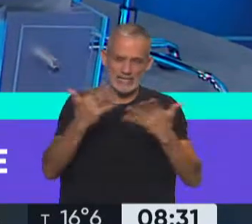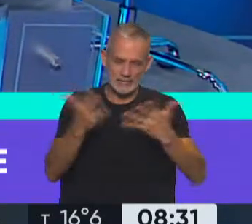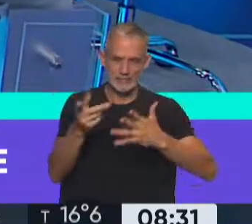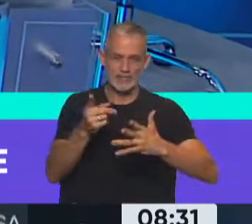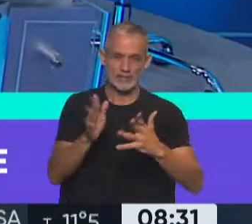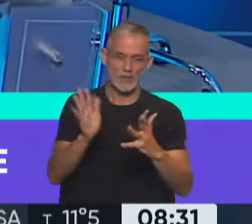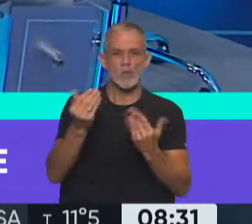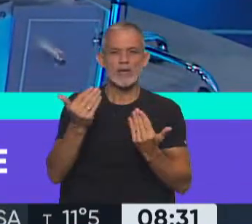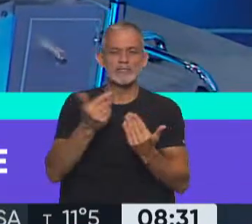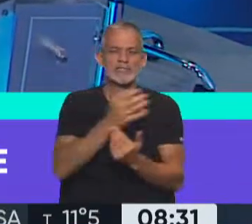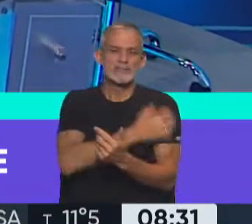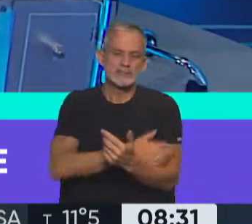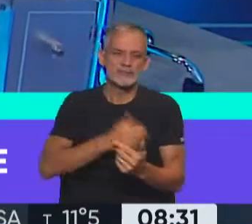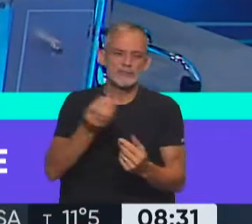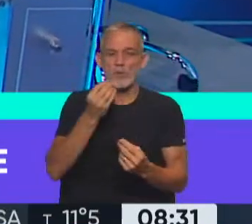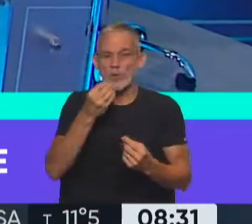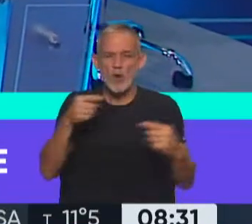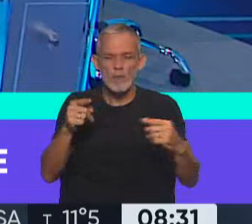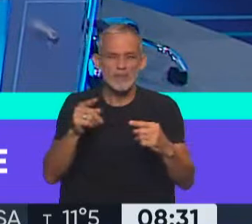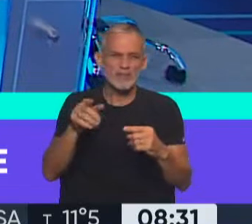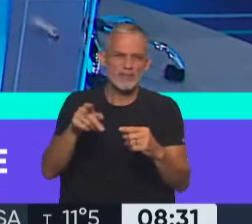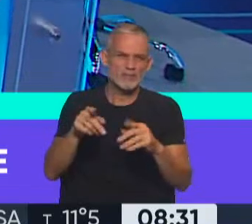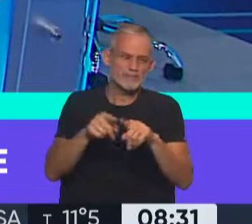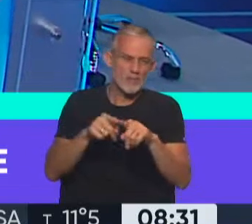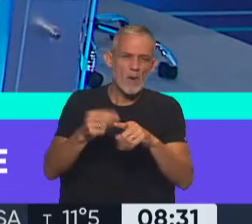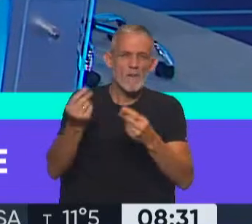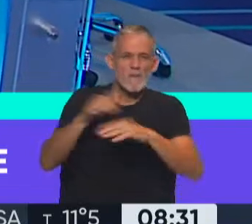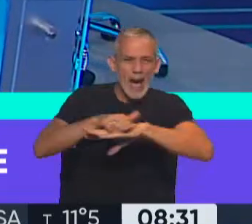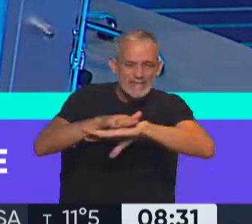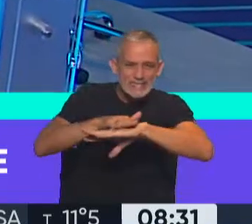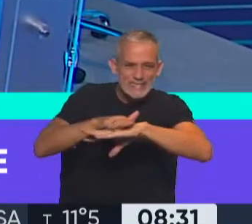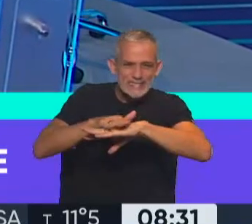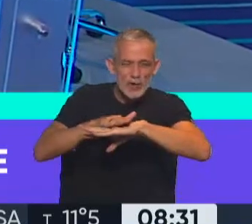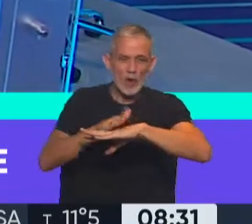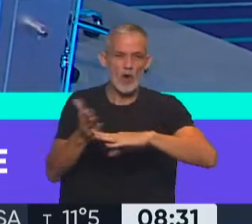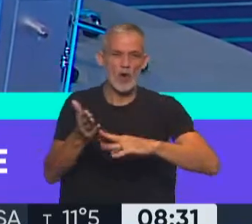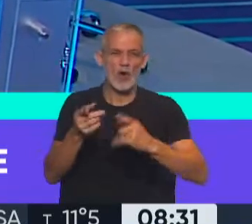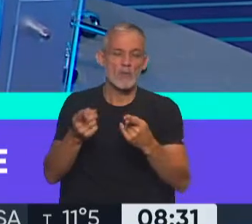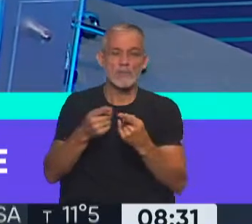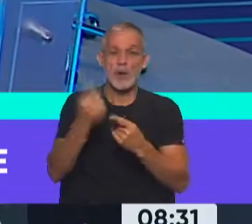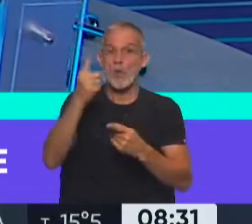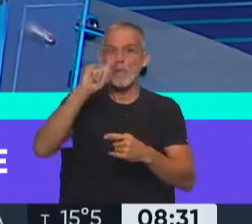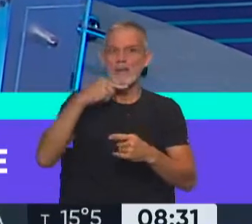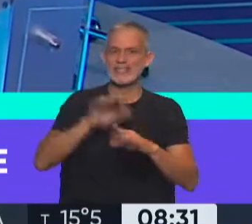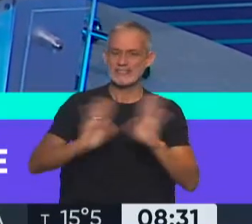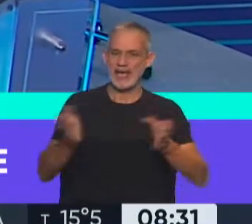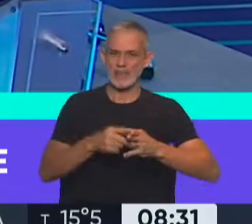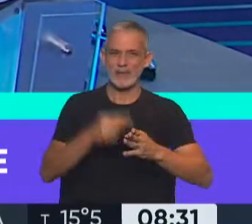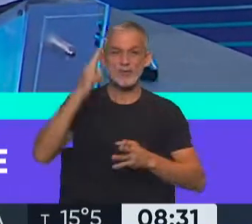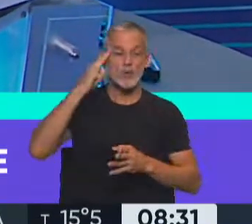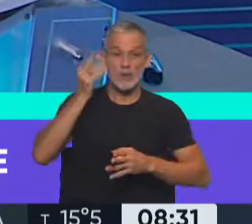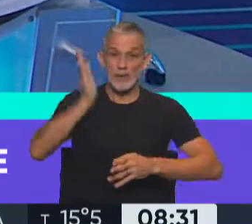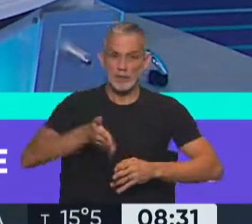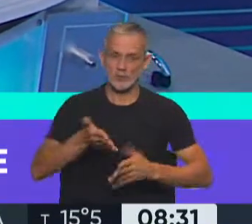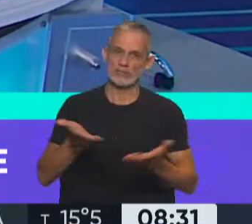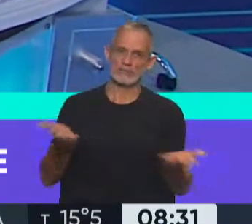contener un poco la indigencia, pero escuchá cuánto subió la canasta básica alimentaria en febrero, un solo mes. A ver. 9%.